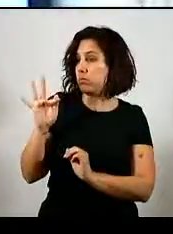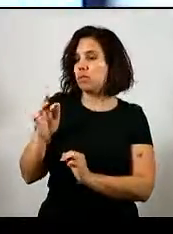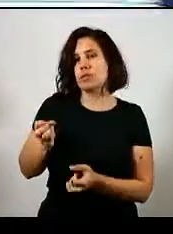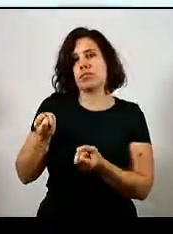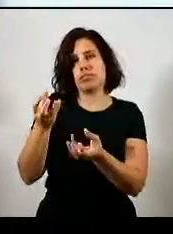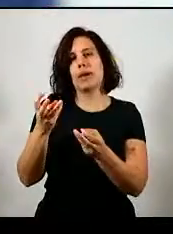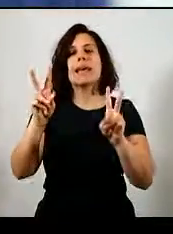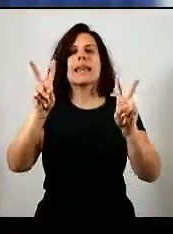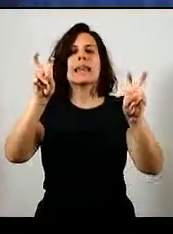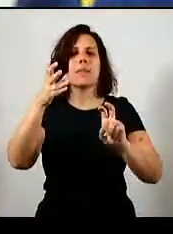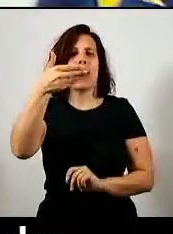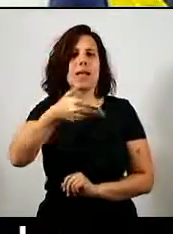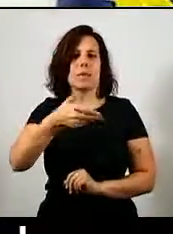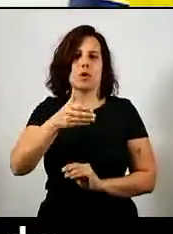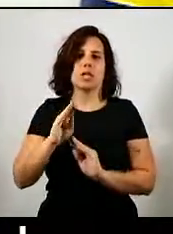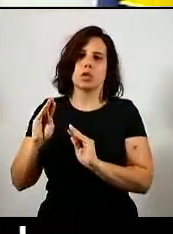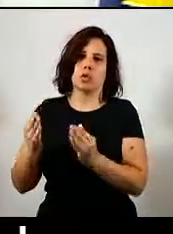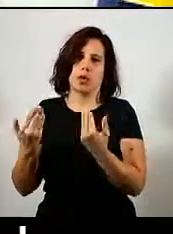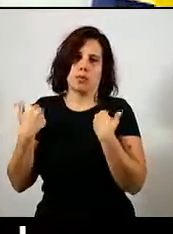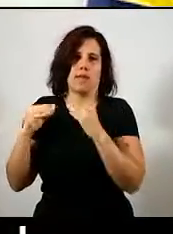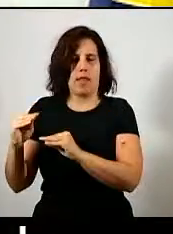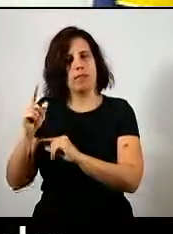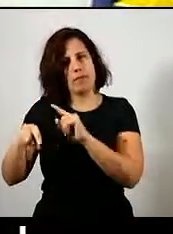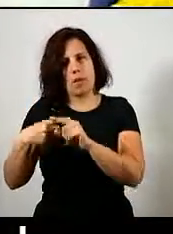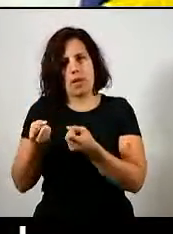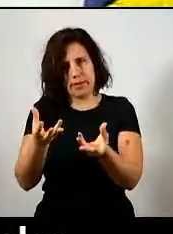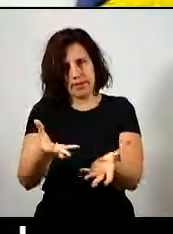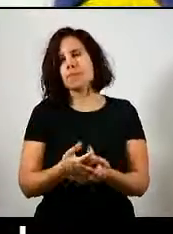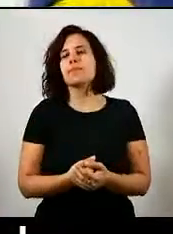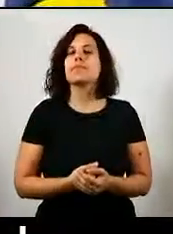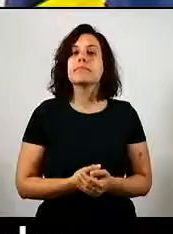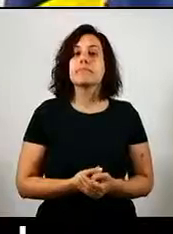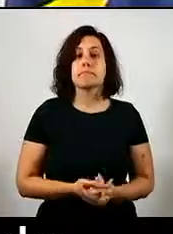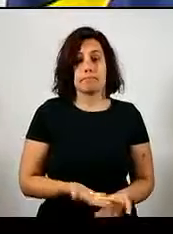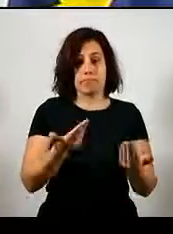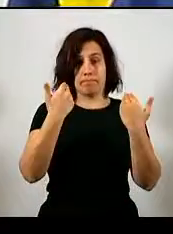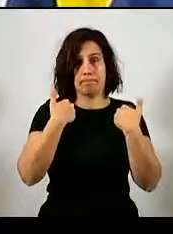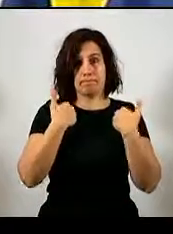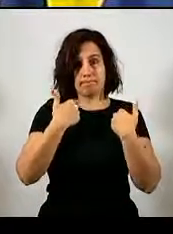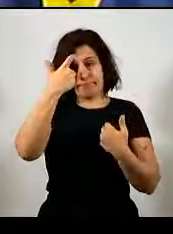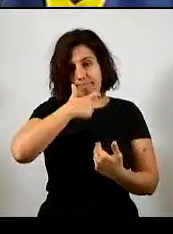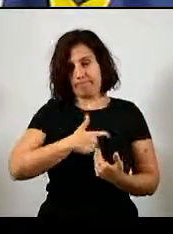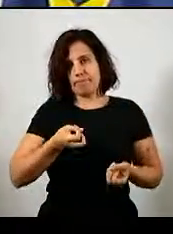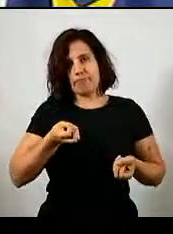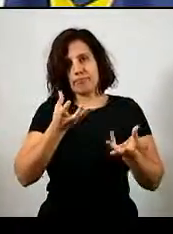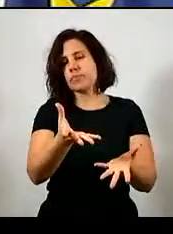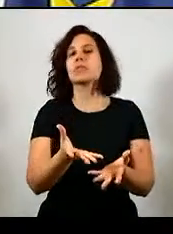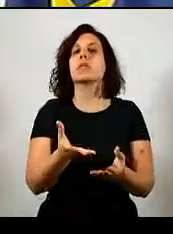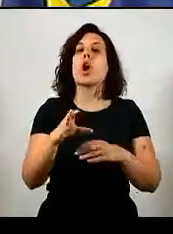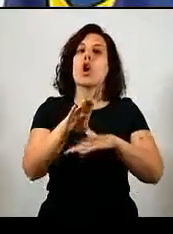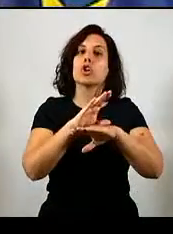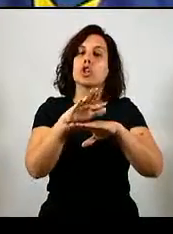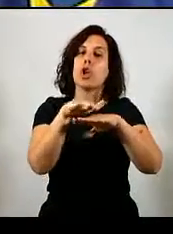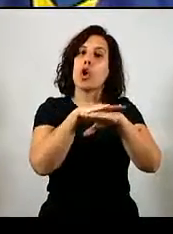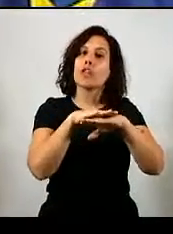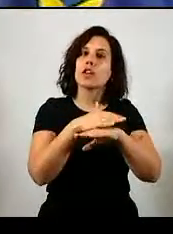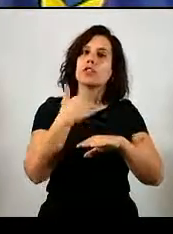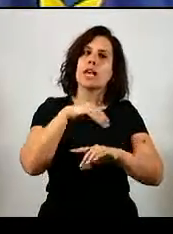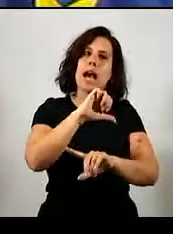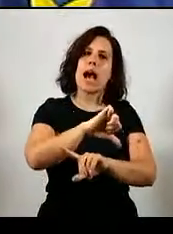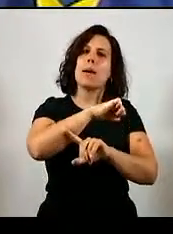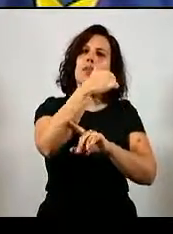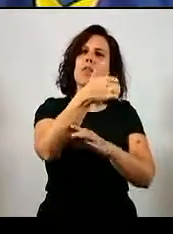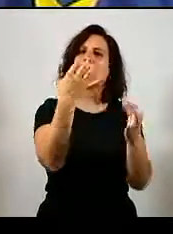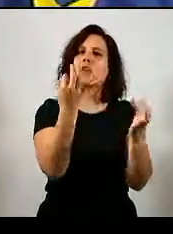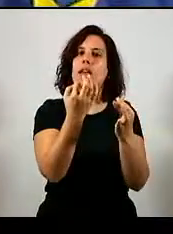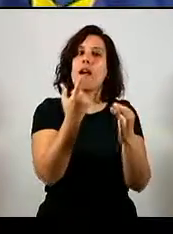asuntos relevantes a su competencia. Por mi parte, les traslado que el Consejo de Gobierno ha aprobado las ayudas para